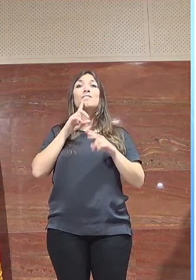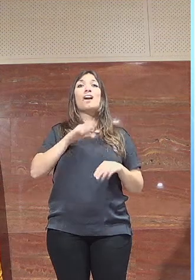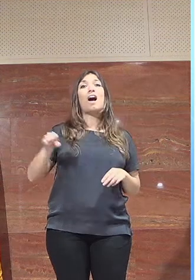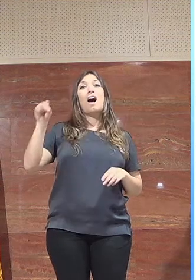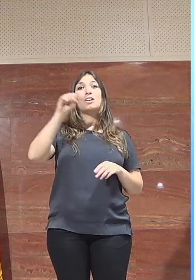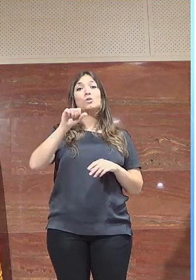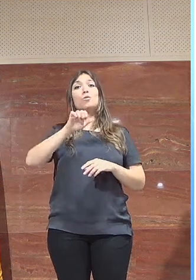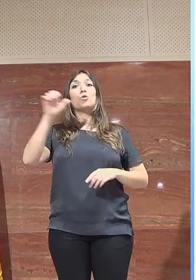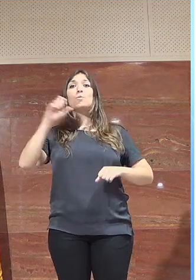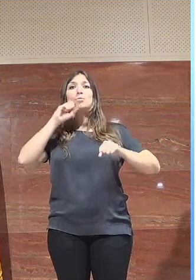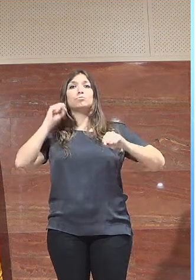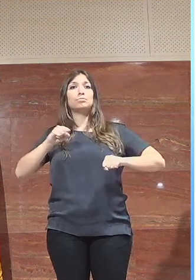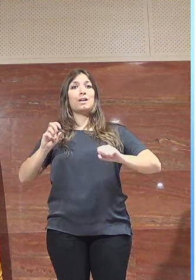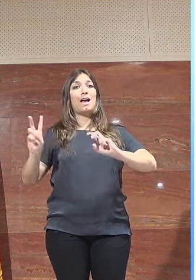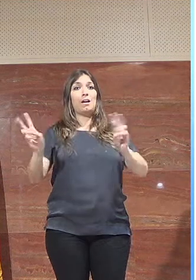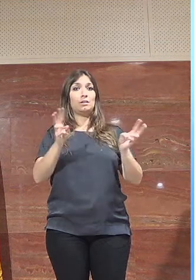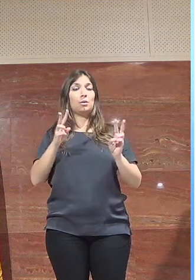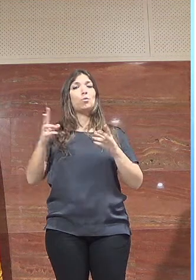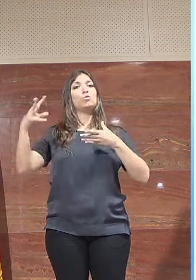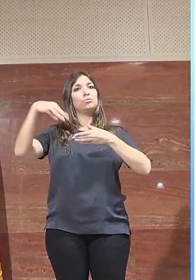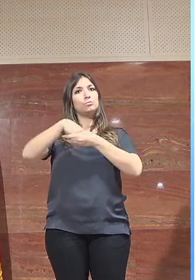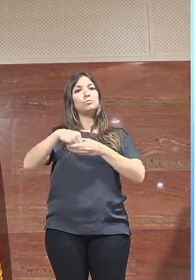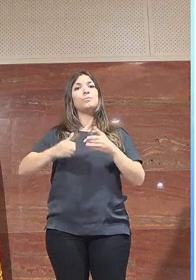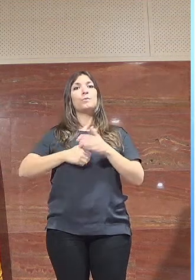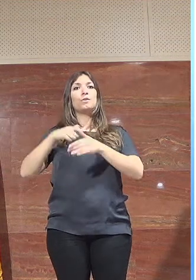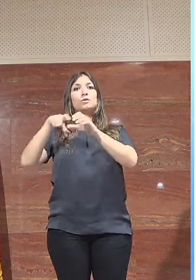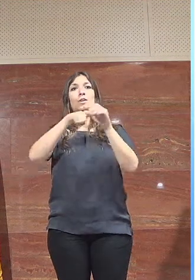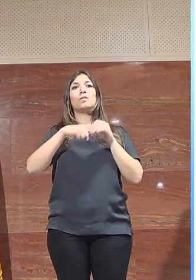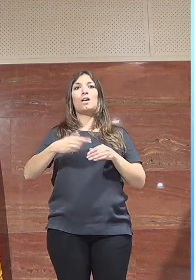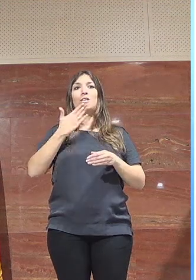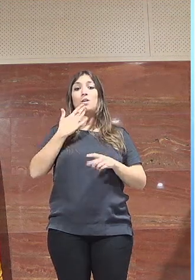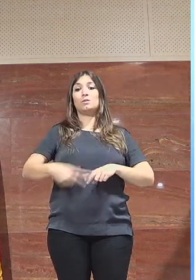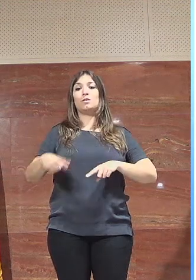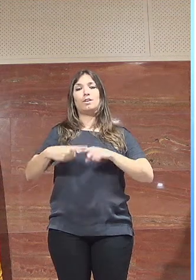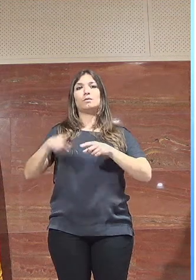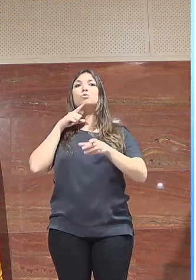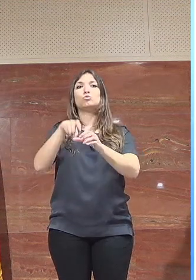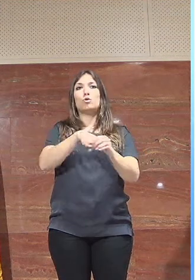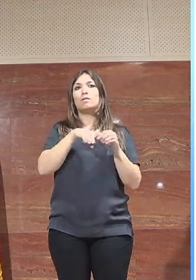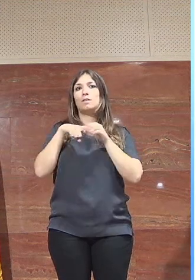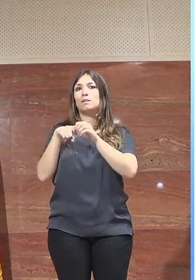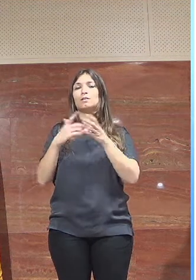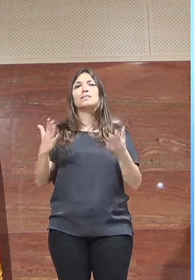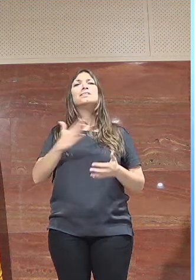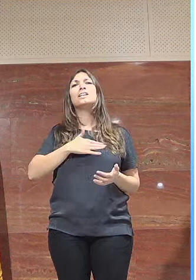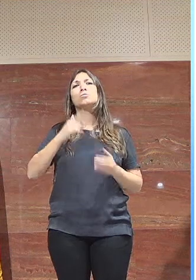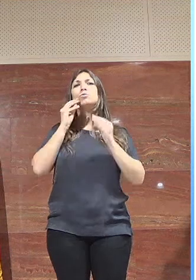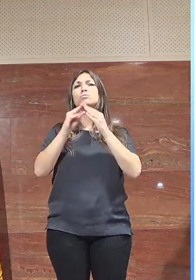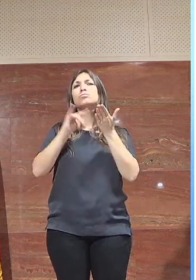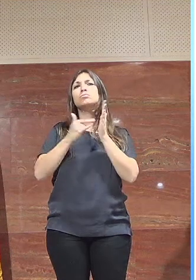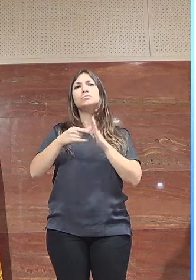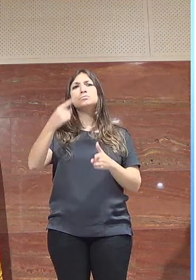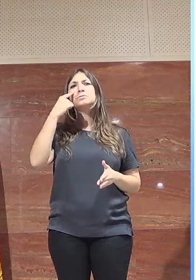envejecimiento, Año Europeo sobre el Envejecimiento Activo y la Solidaridad Intergeneracional, y lo que queríamos era identificar,